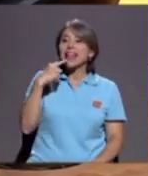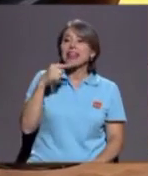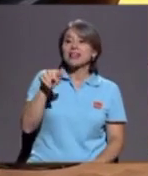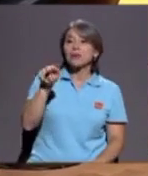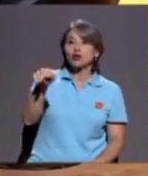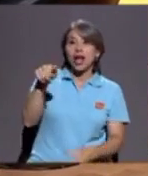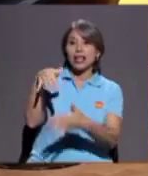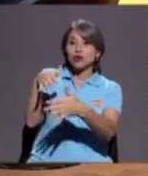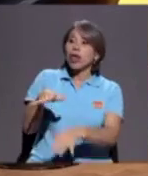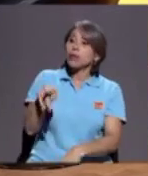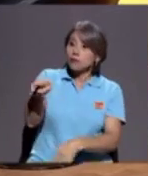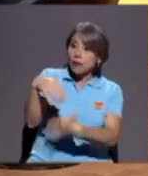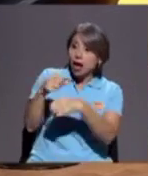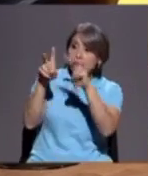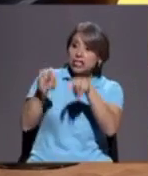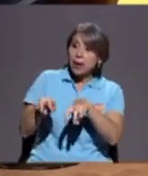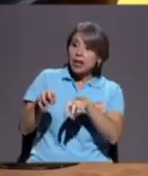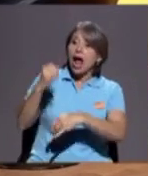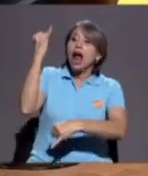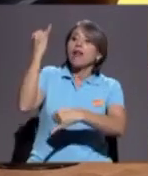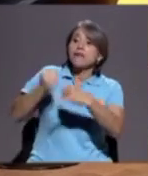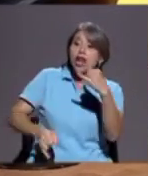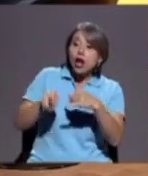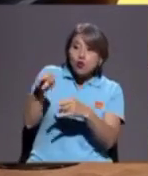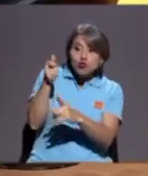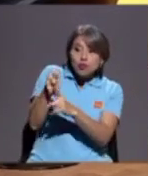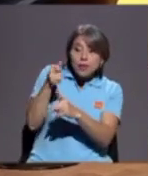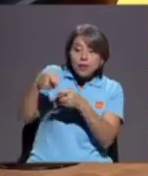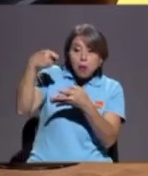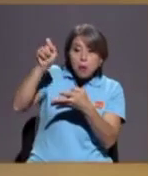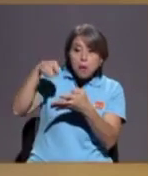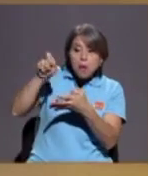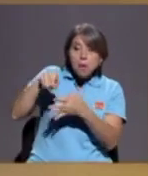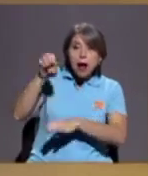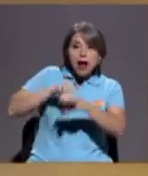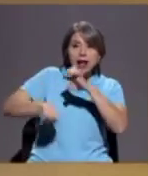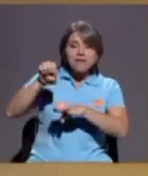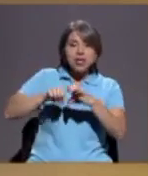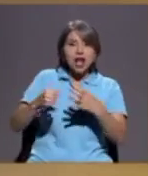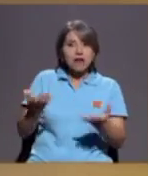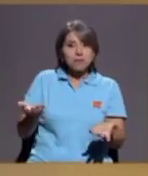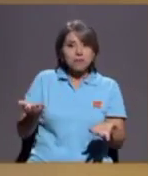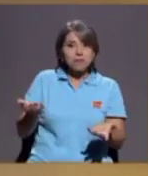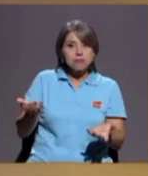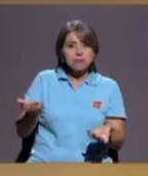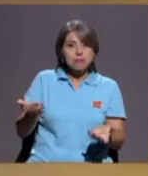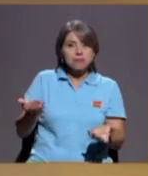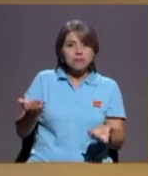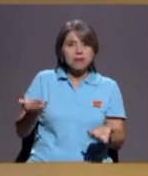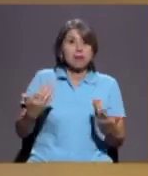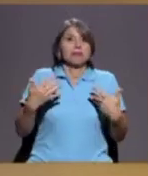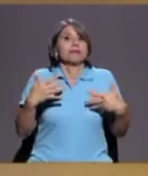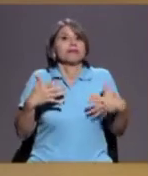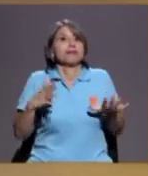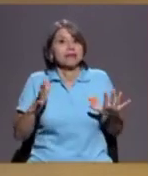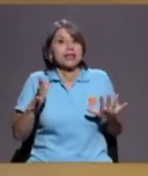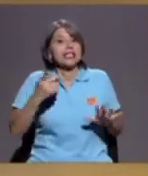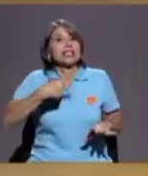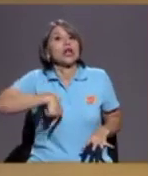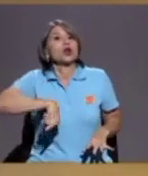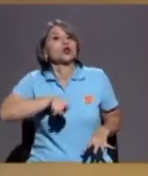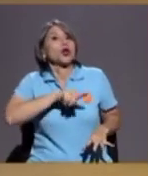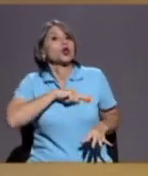califique el examen usted. Por cierto, si Si lo que hacemos es que rotamos